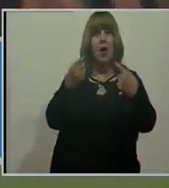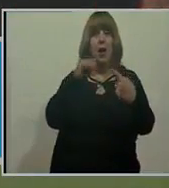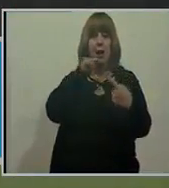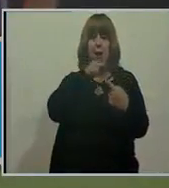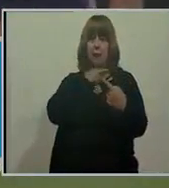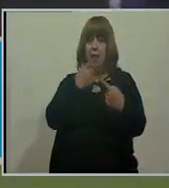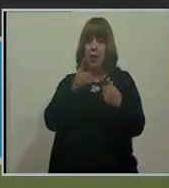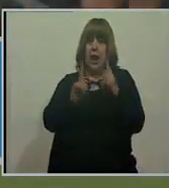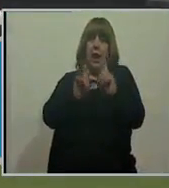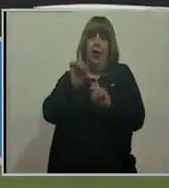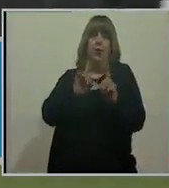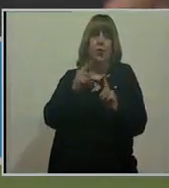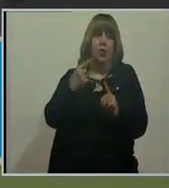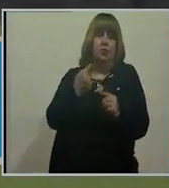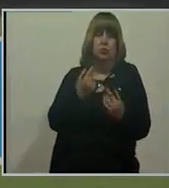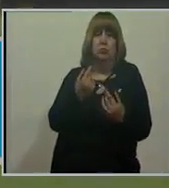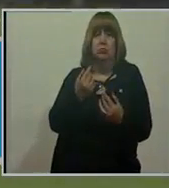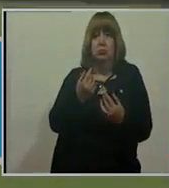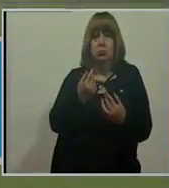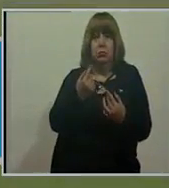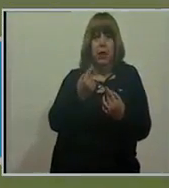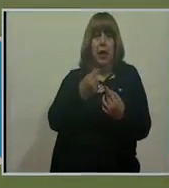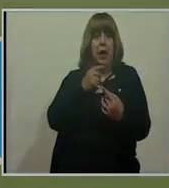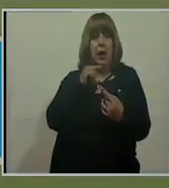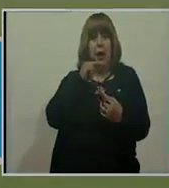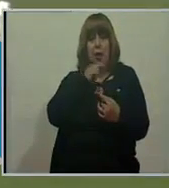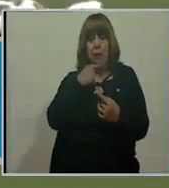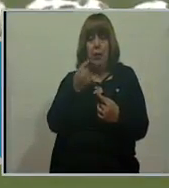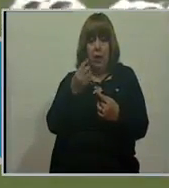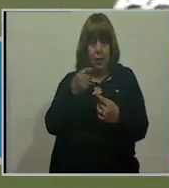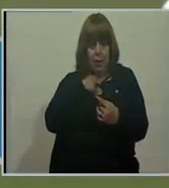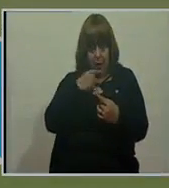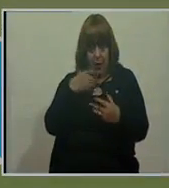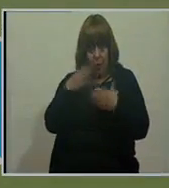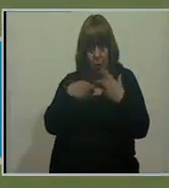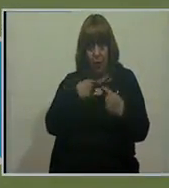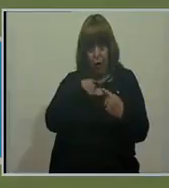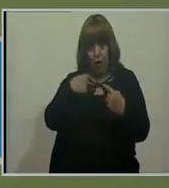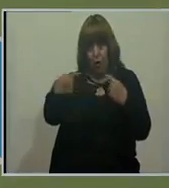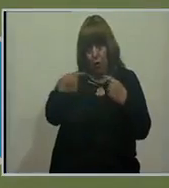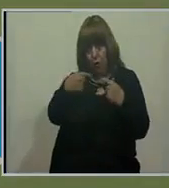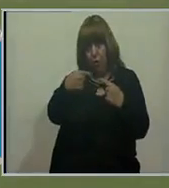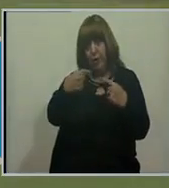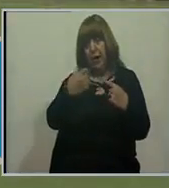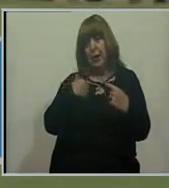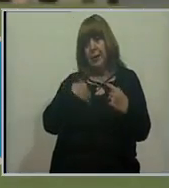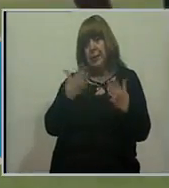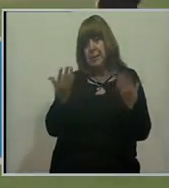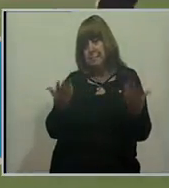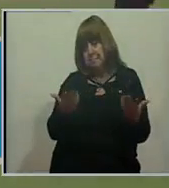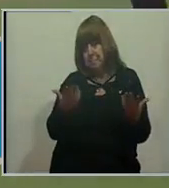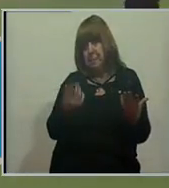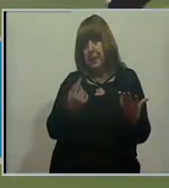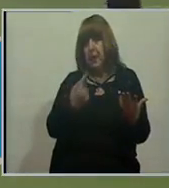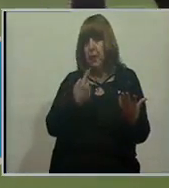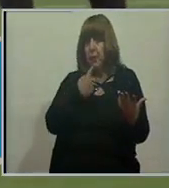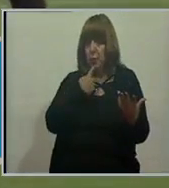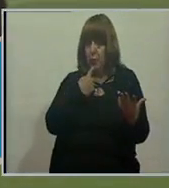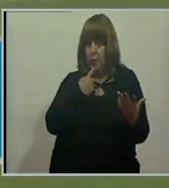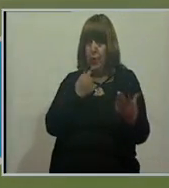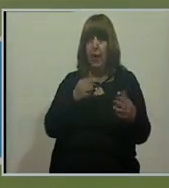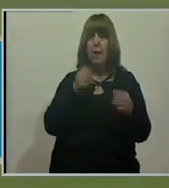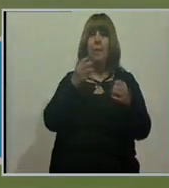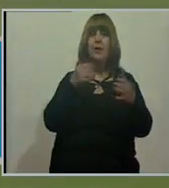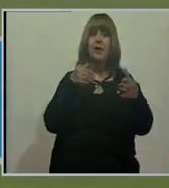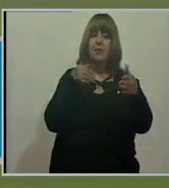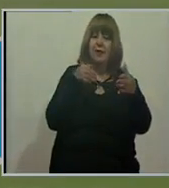pocas excepciones. Todos buscan, la verdad que hasta suenan innecesarios estos enfrentamientos. Para mí a tan poquito, ¿no? A tan poquito sobre